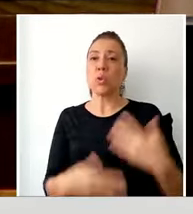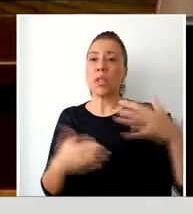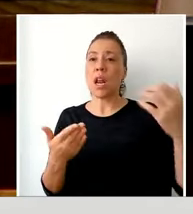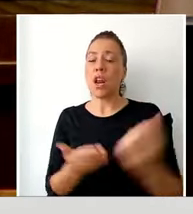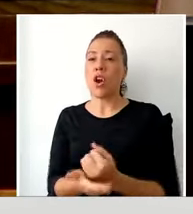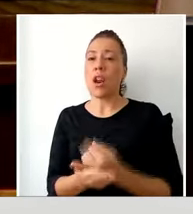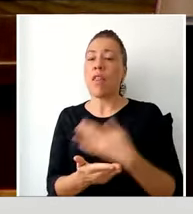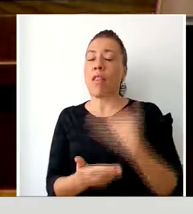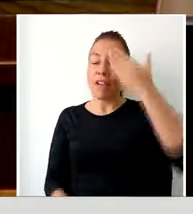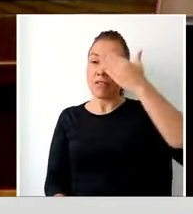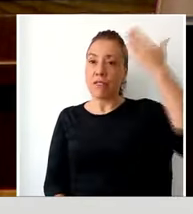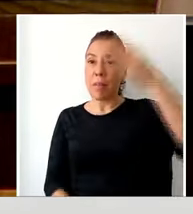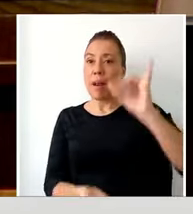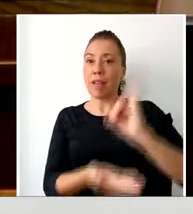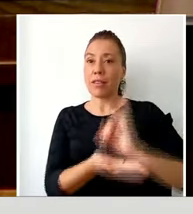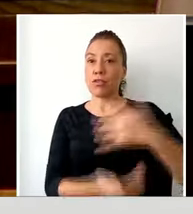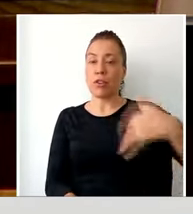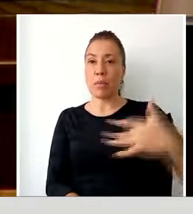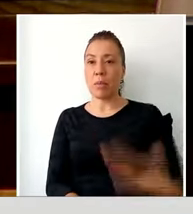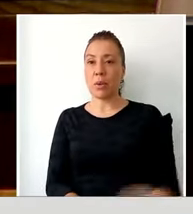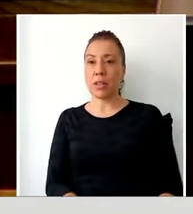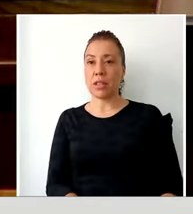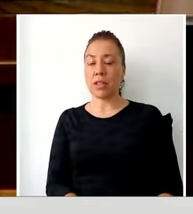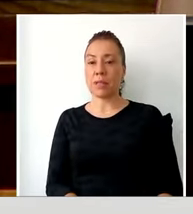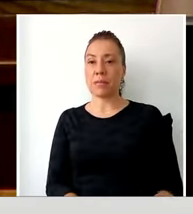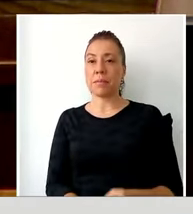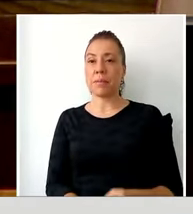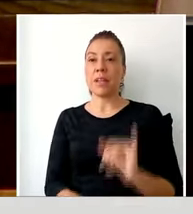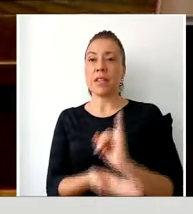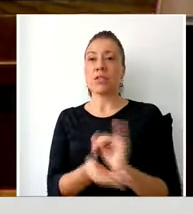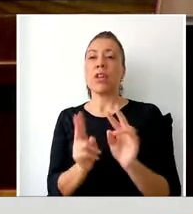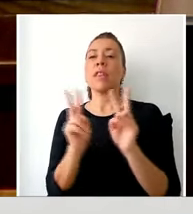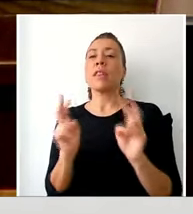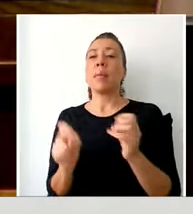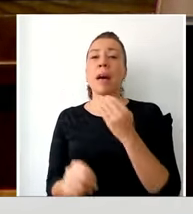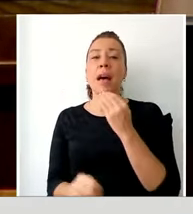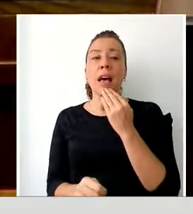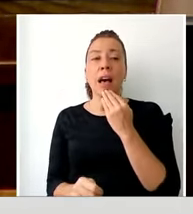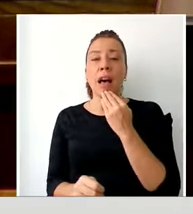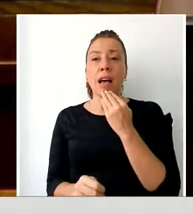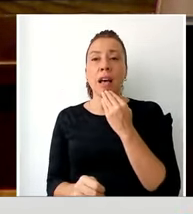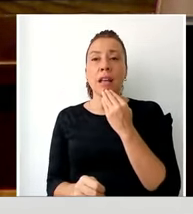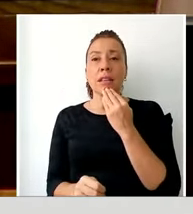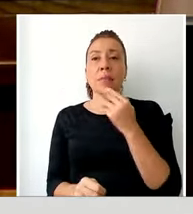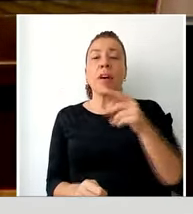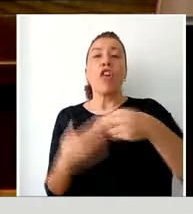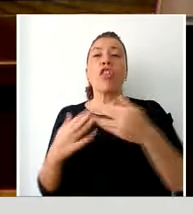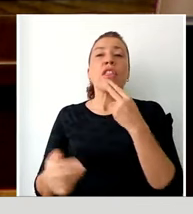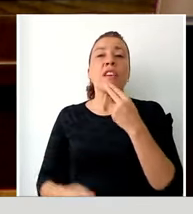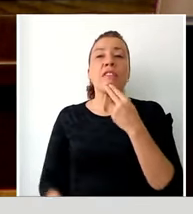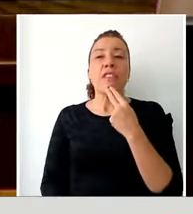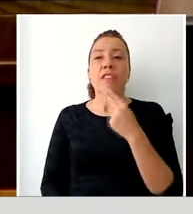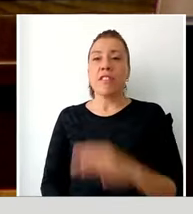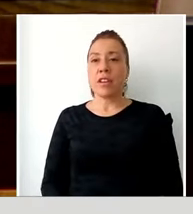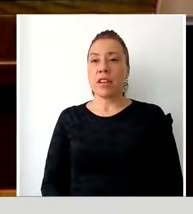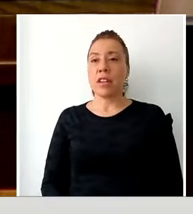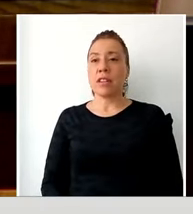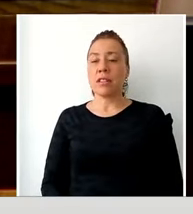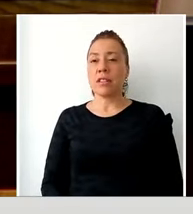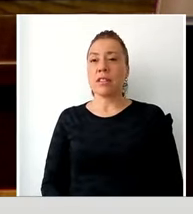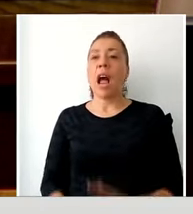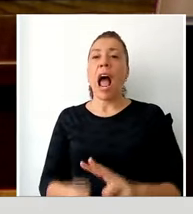a esta gran institución esta institución tiene que ver mucho también con la parte donde ellos viven mueven ciudad hacen ciudad